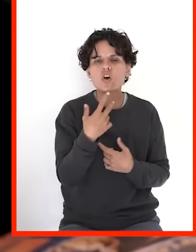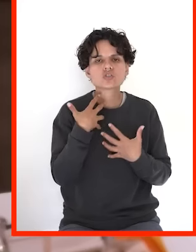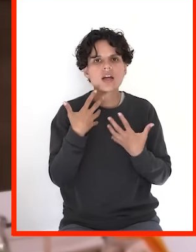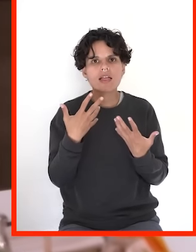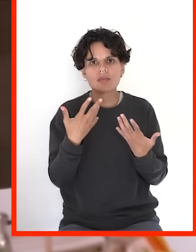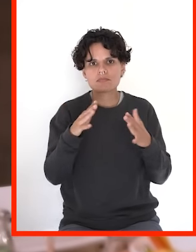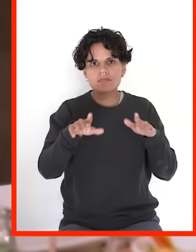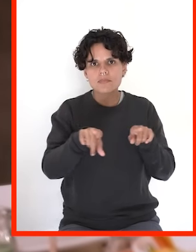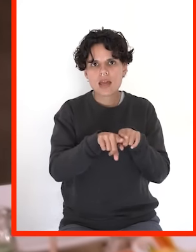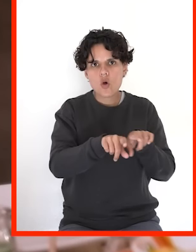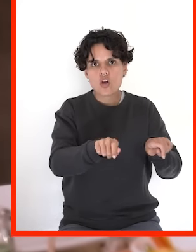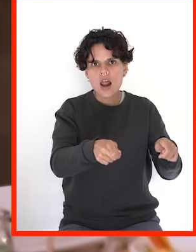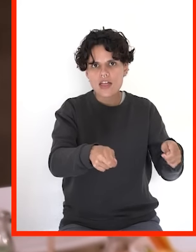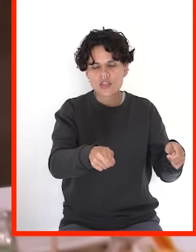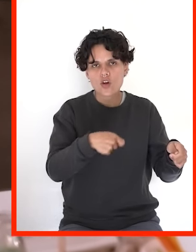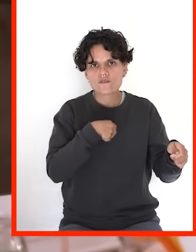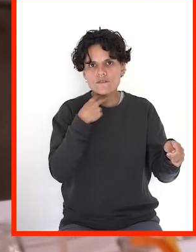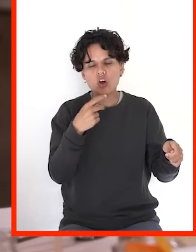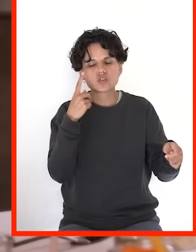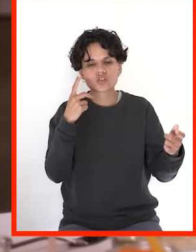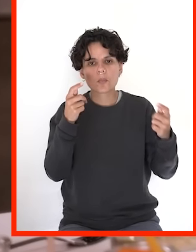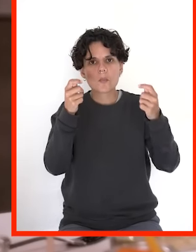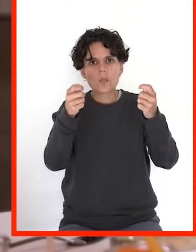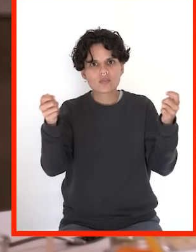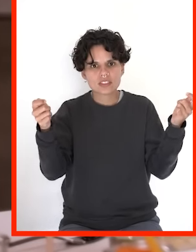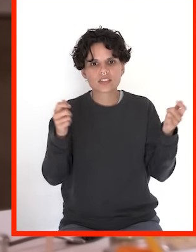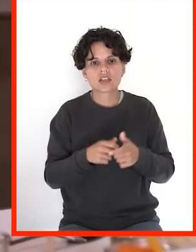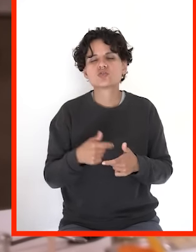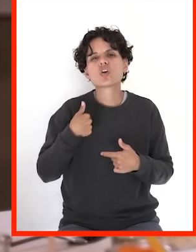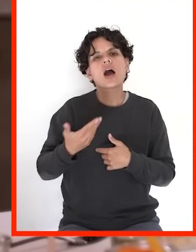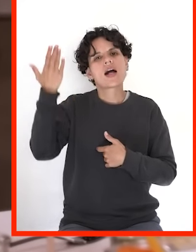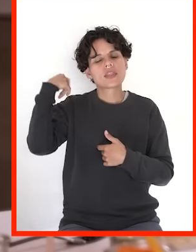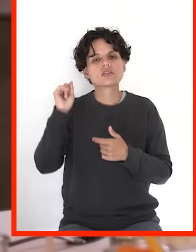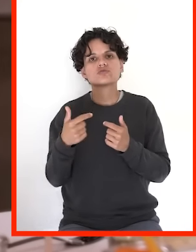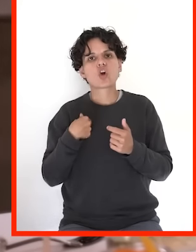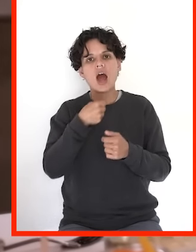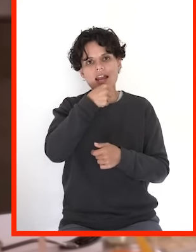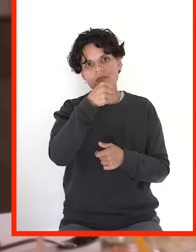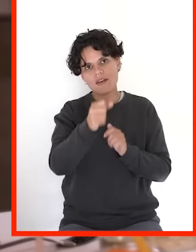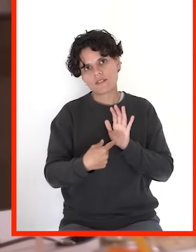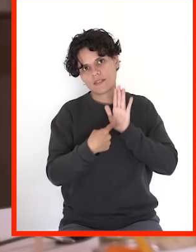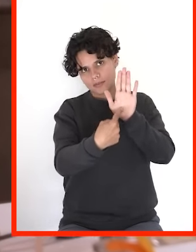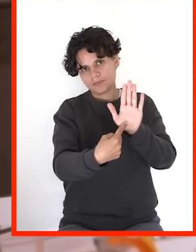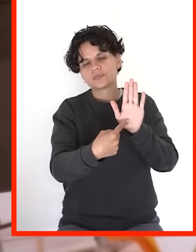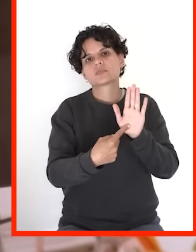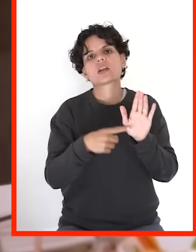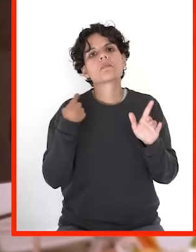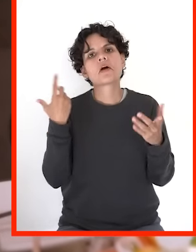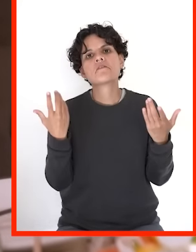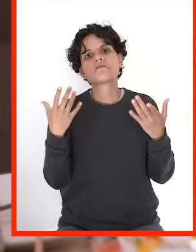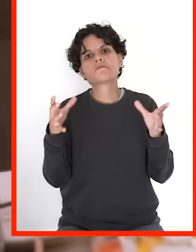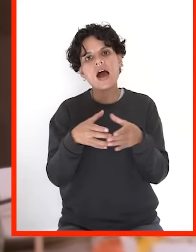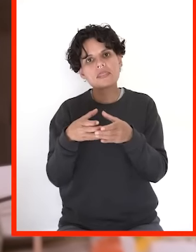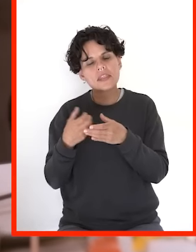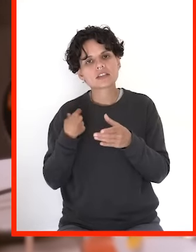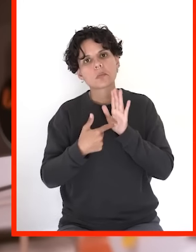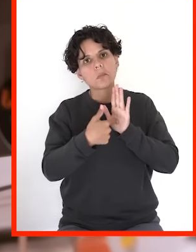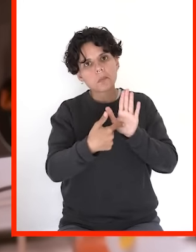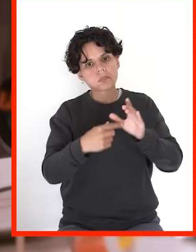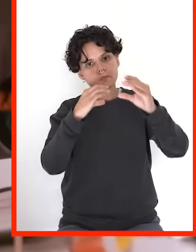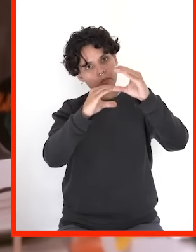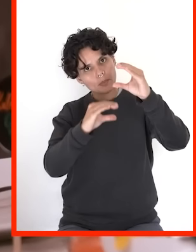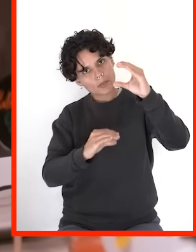uno dice, claro. Voz de radio. Yo fui a animar ese show, después vienen otras bandas y la gente vuelta loca, weón. Y